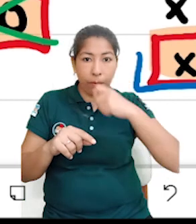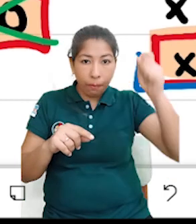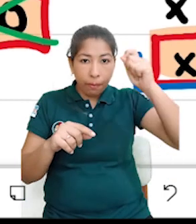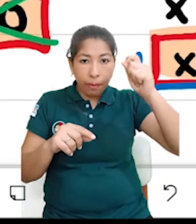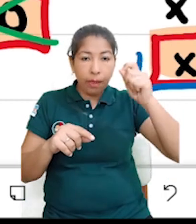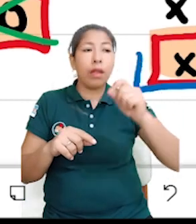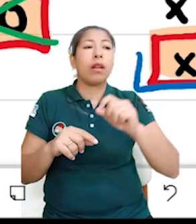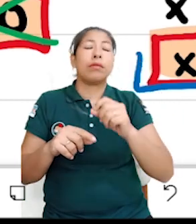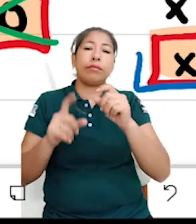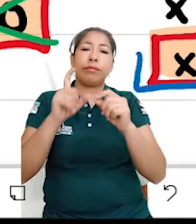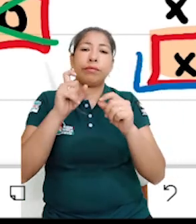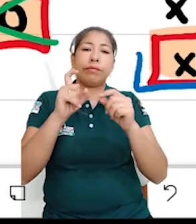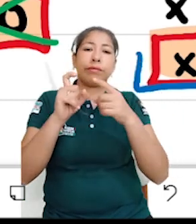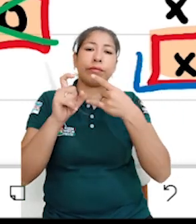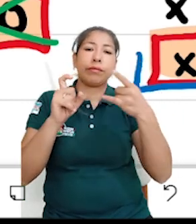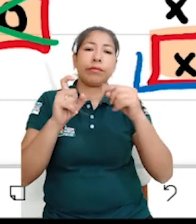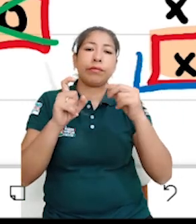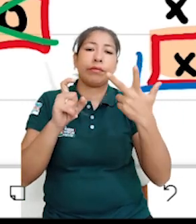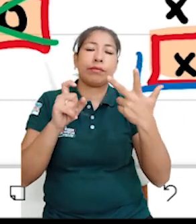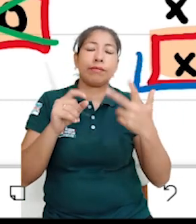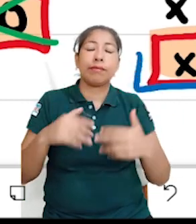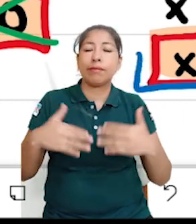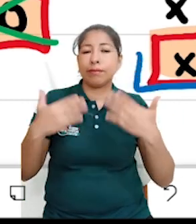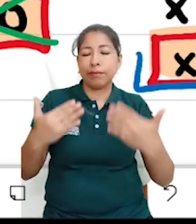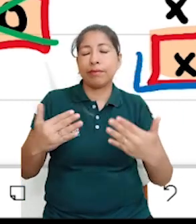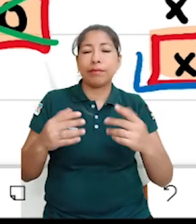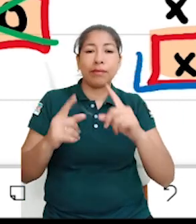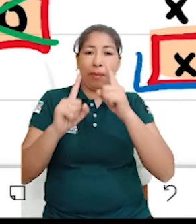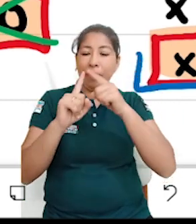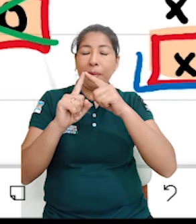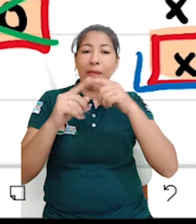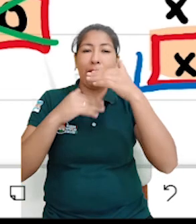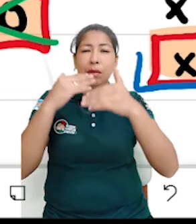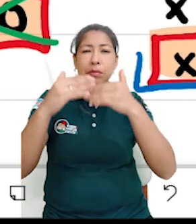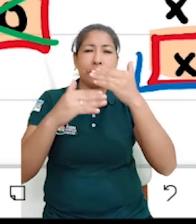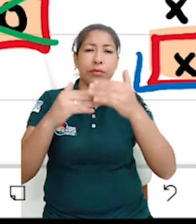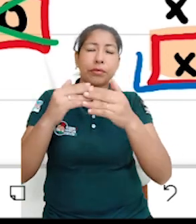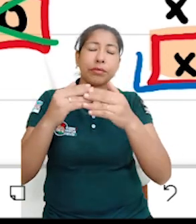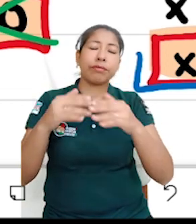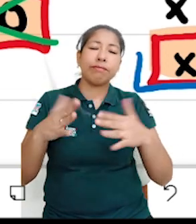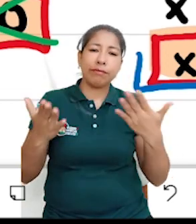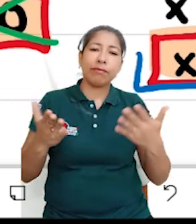igual 3. Hasta acá el primer método de resolver ecuaciones logarítmicas. Nos